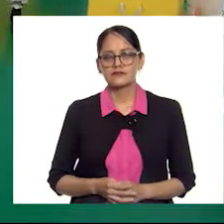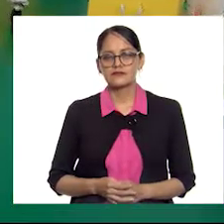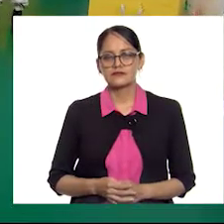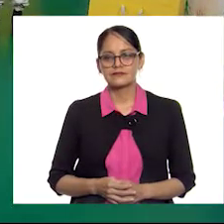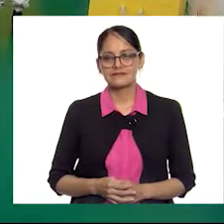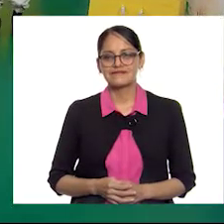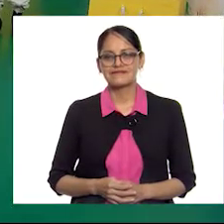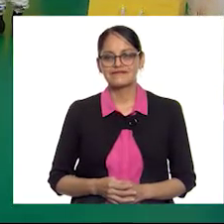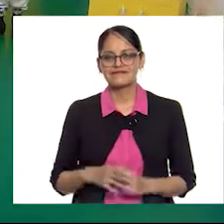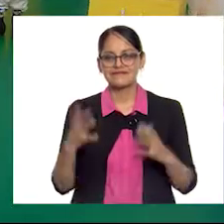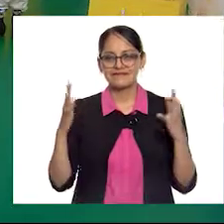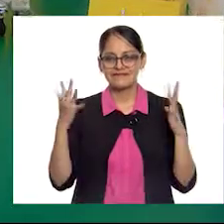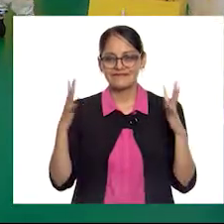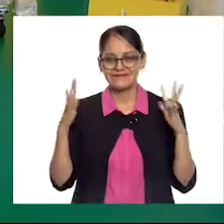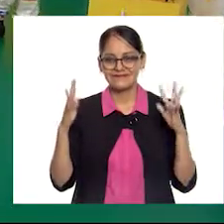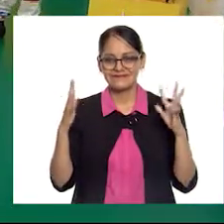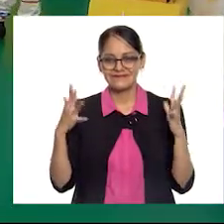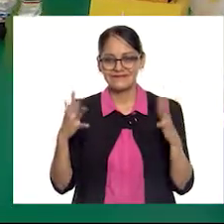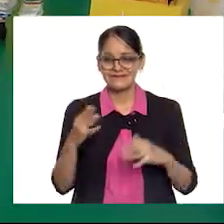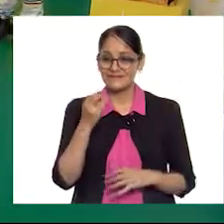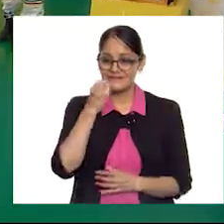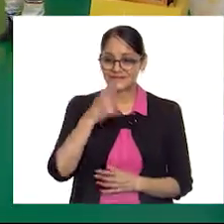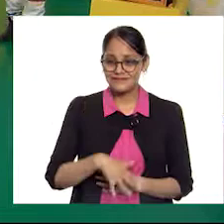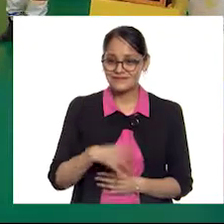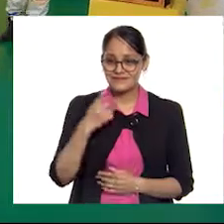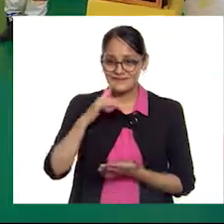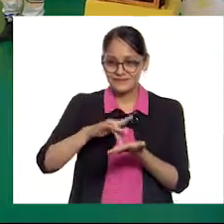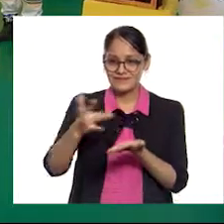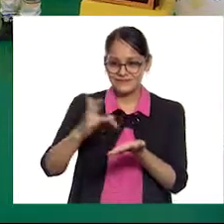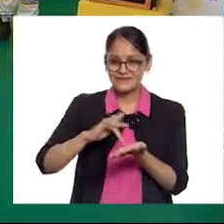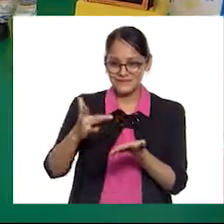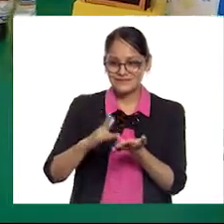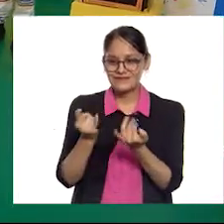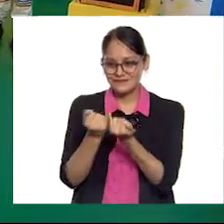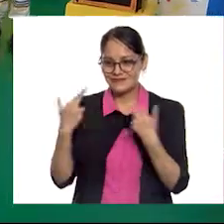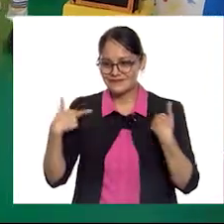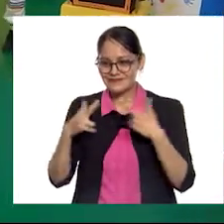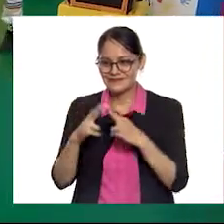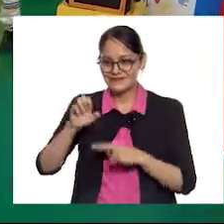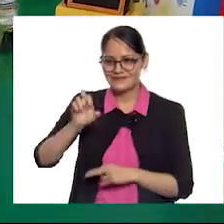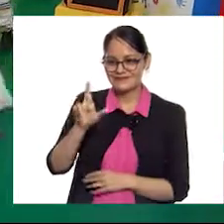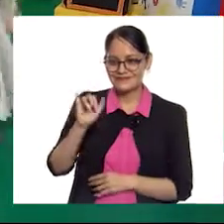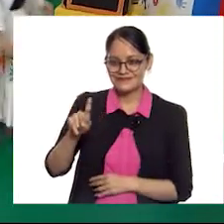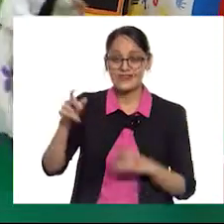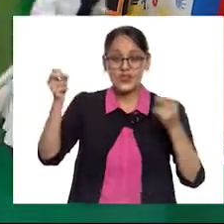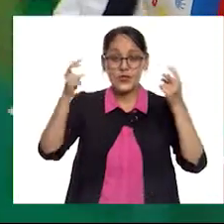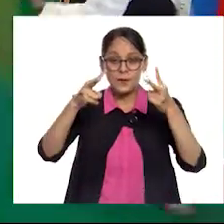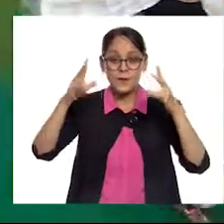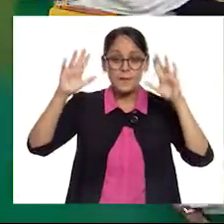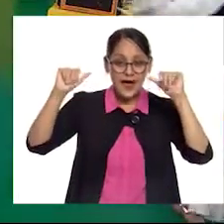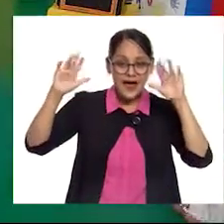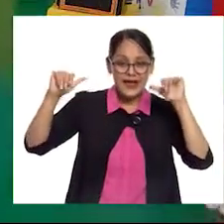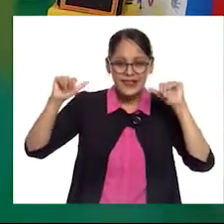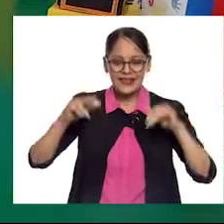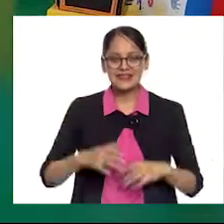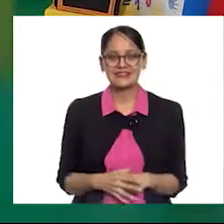¡Padrísimo! ¡Qué padre! Muchísimas gracias, Muchísimas gracias, maestra, maestra Erika. ¡Nos vemos! ¡Adiós!